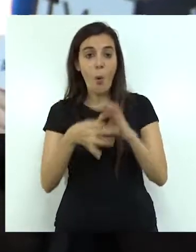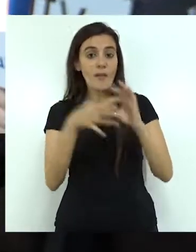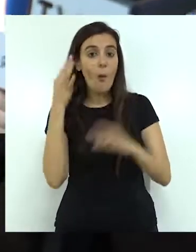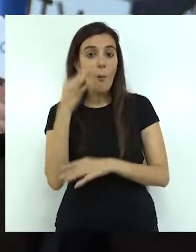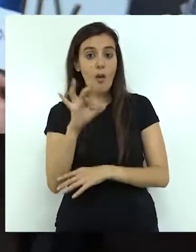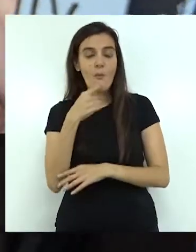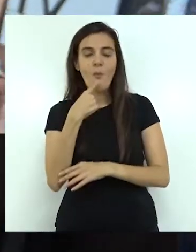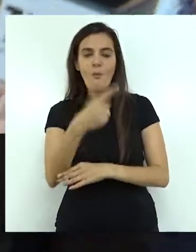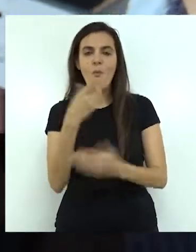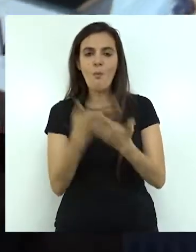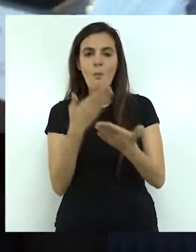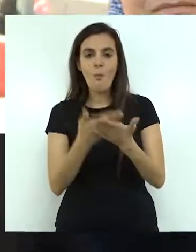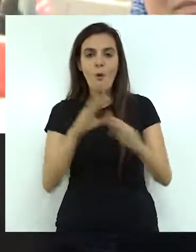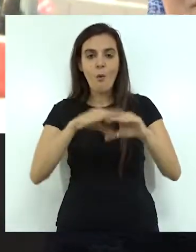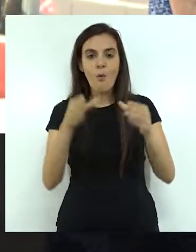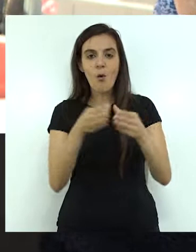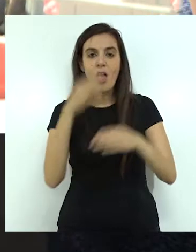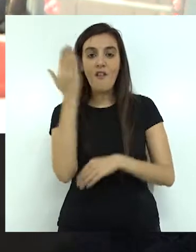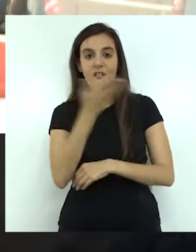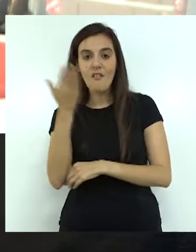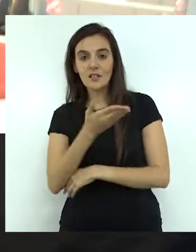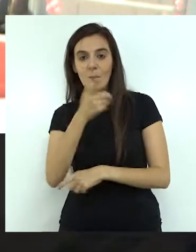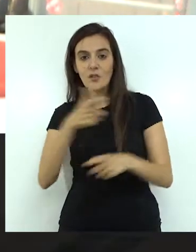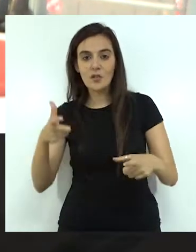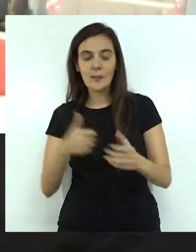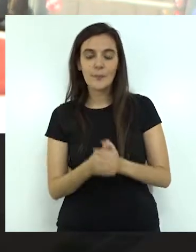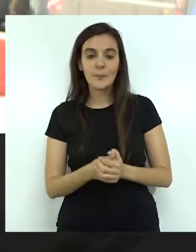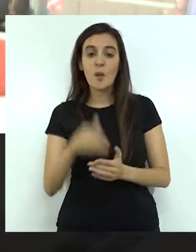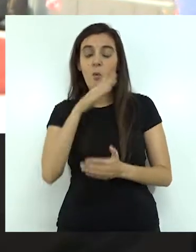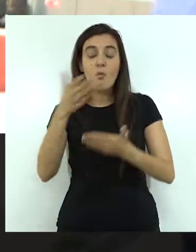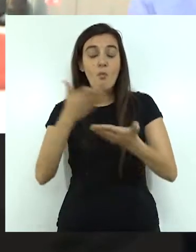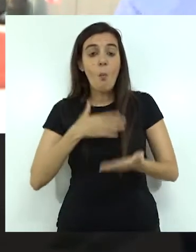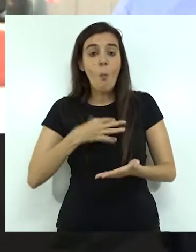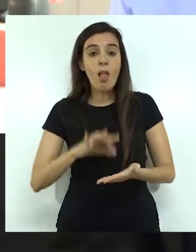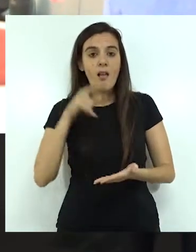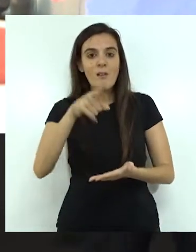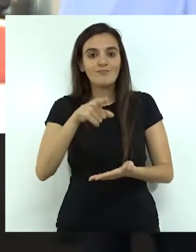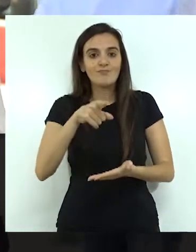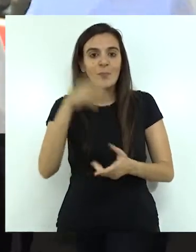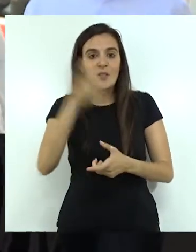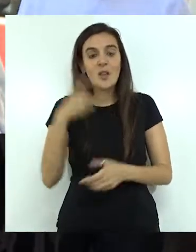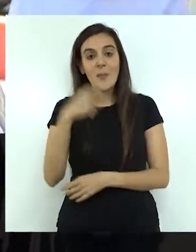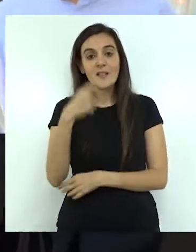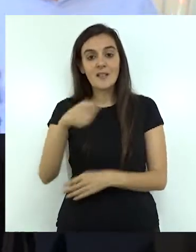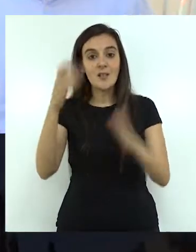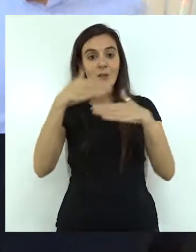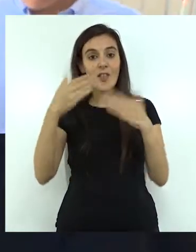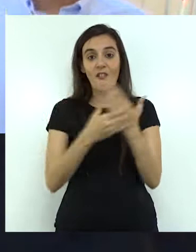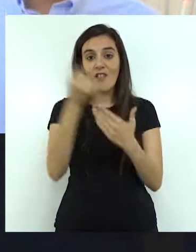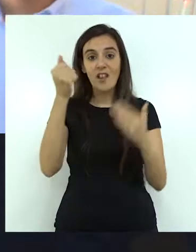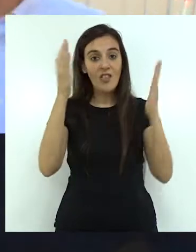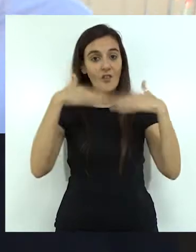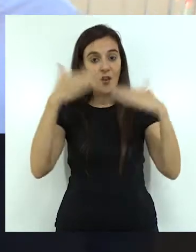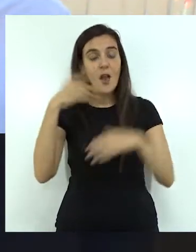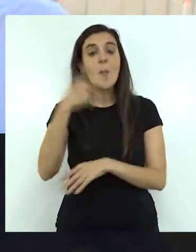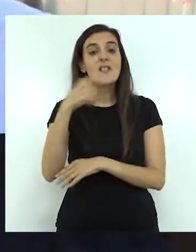peticiones de los vecinos afectados se negaron a recibirnos porque supuestamente no se encontraba aquí el presidente de la federación presidente que